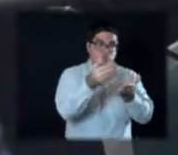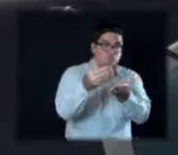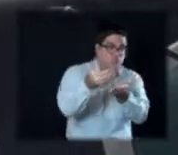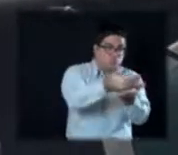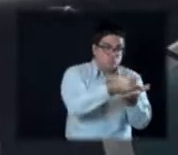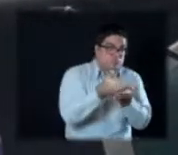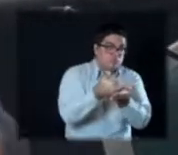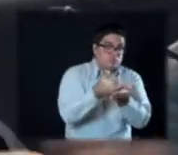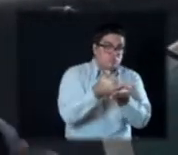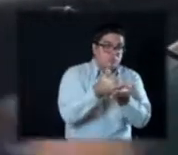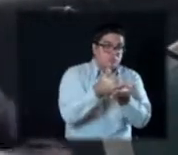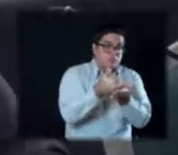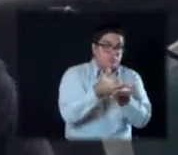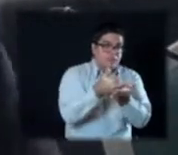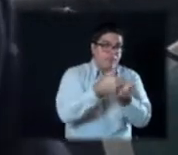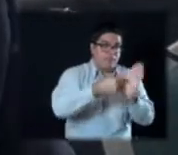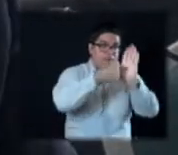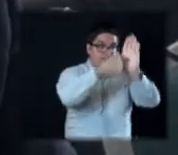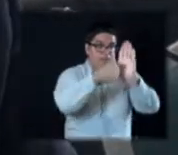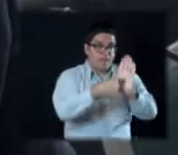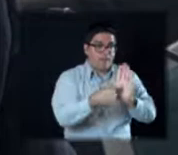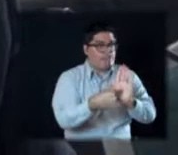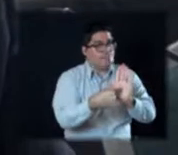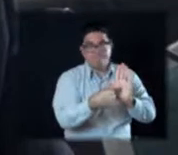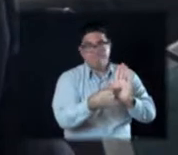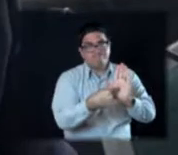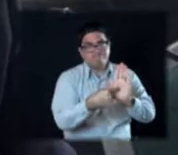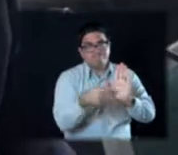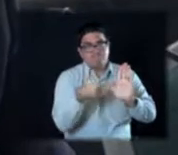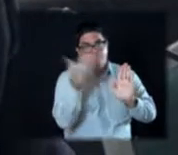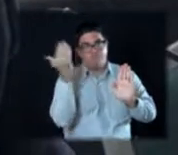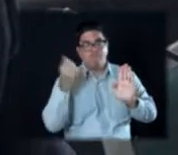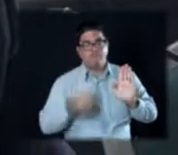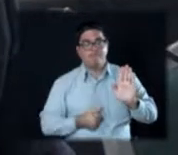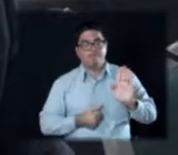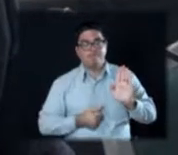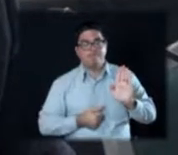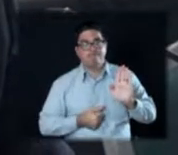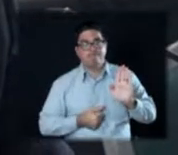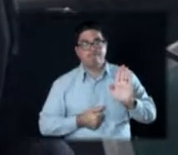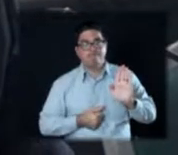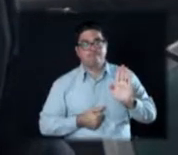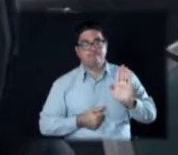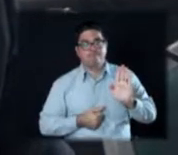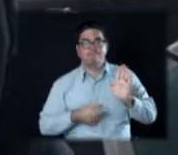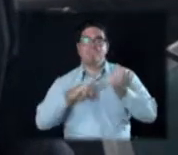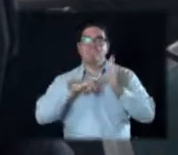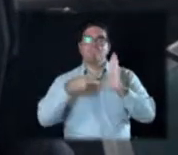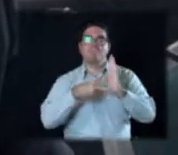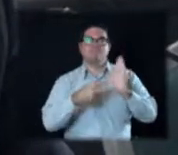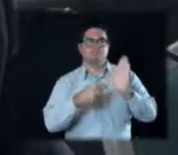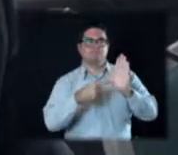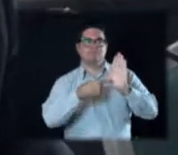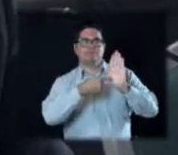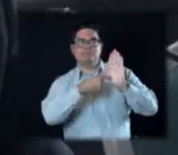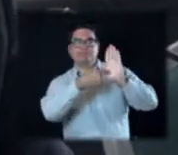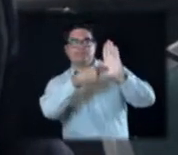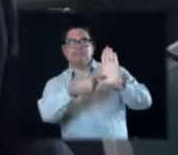ni la OGP ni Hacienda tienen visibilidad en tiempo real de lo que está sucediendo. Así que es un problema de